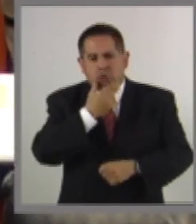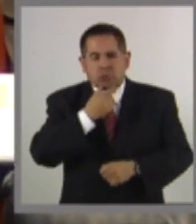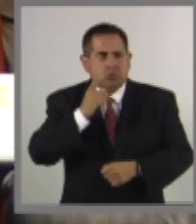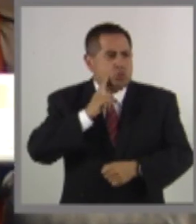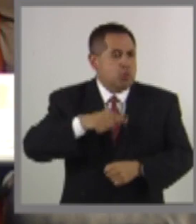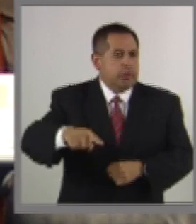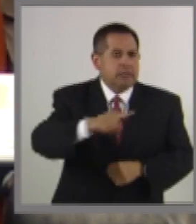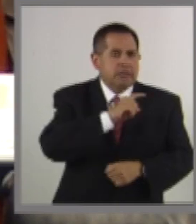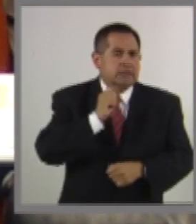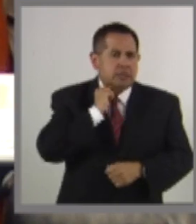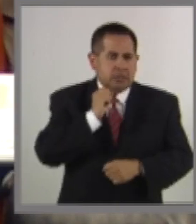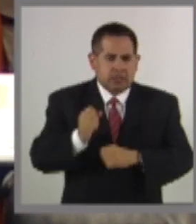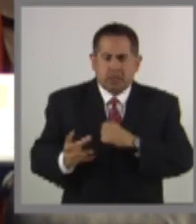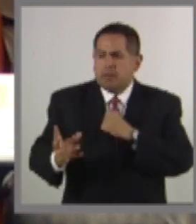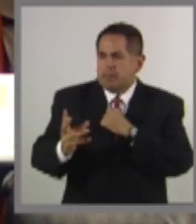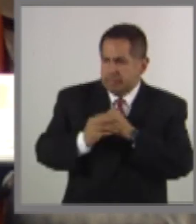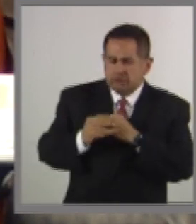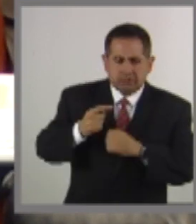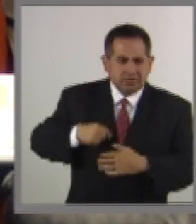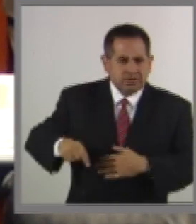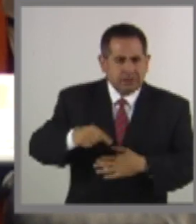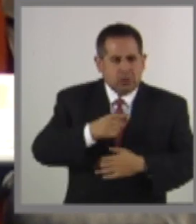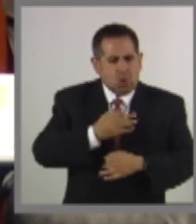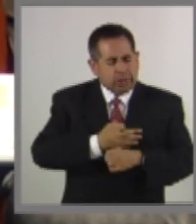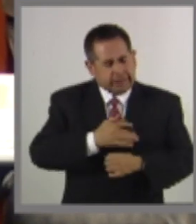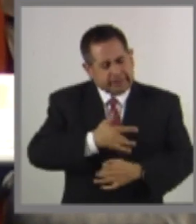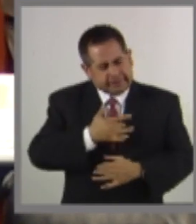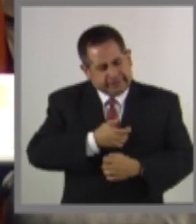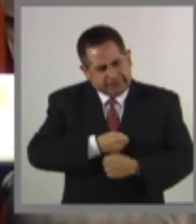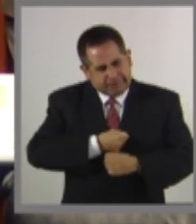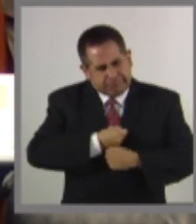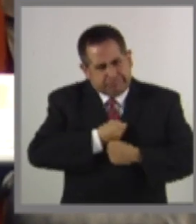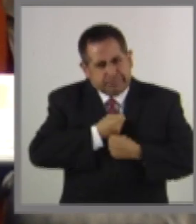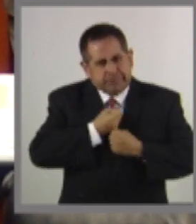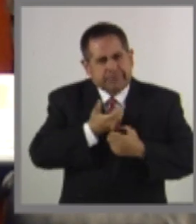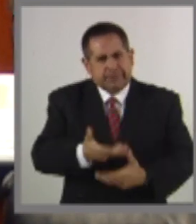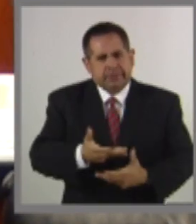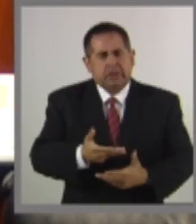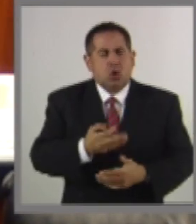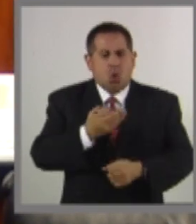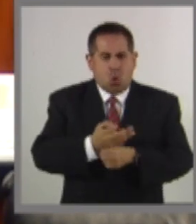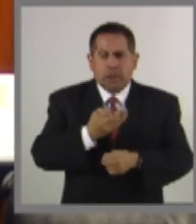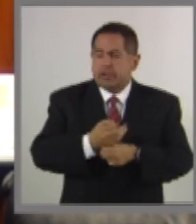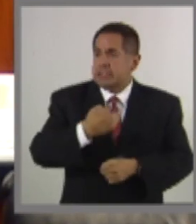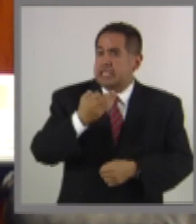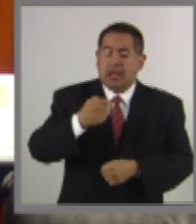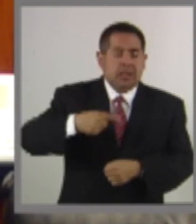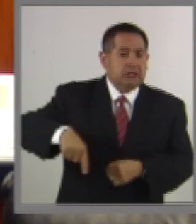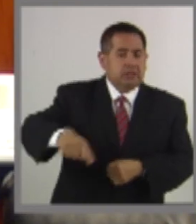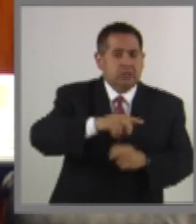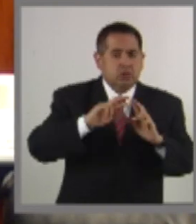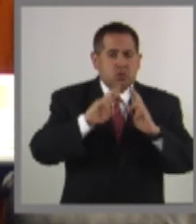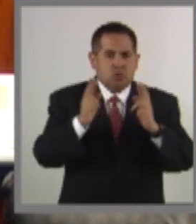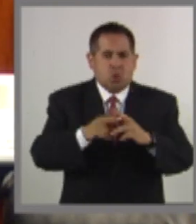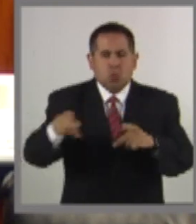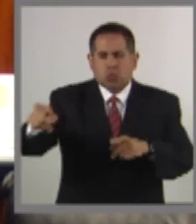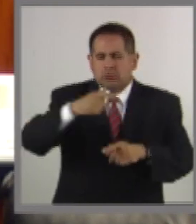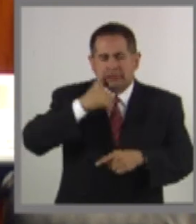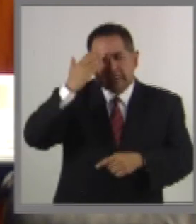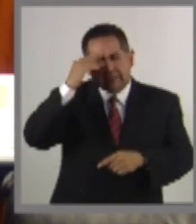Senado por permitirnos desahogar en esta sesión lo que ustedes ya